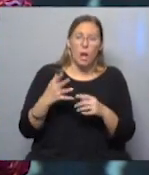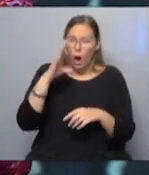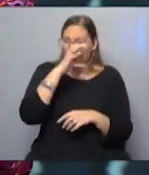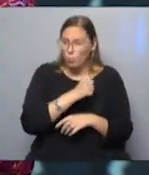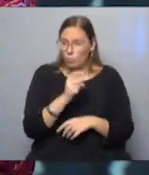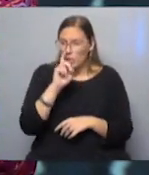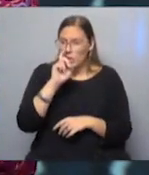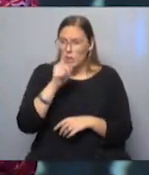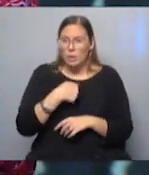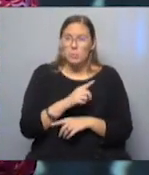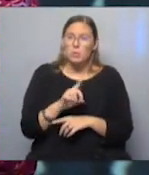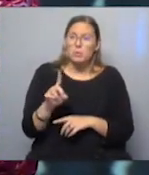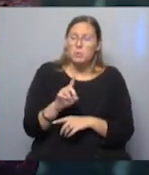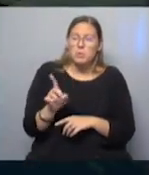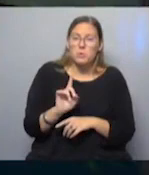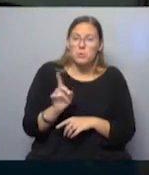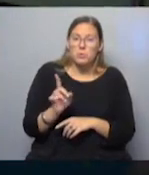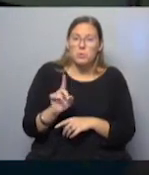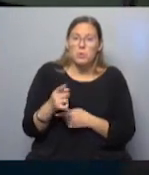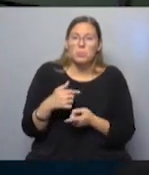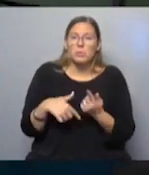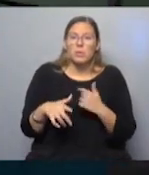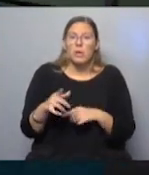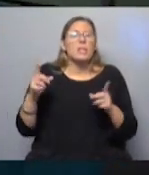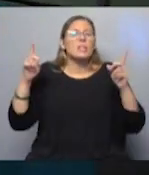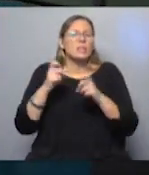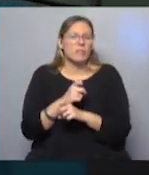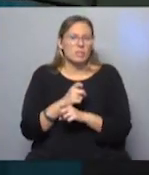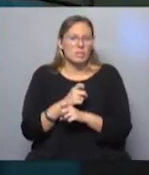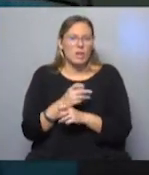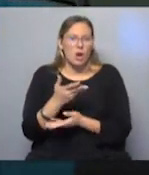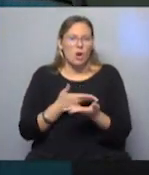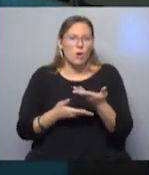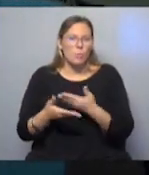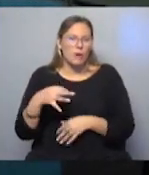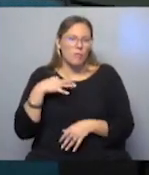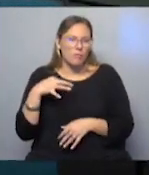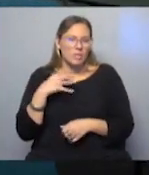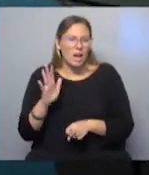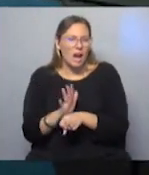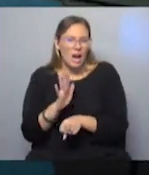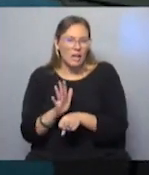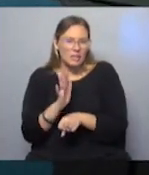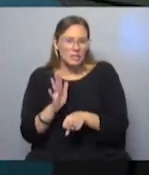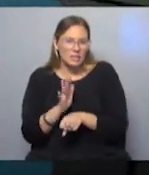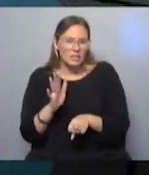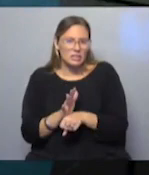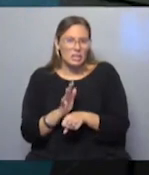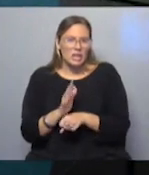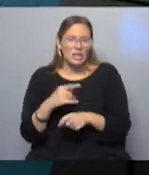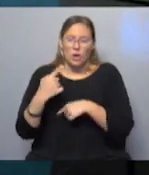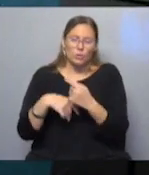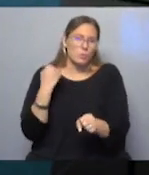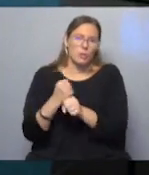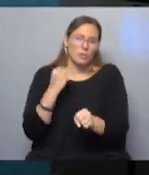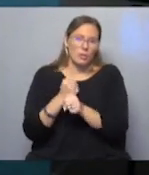rápido no lo que pasa es que es muy difícil compartir la vida con la actriz y con una actriz que no paró de trabajar